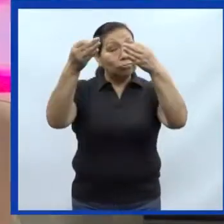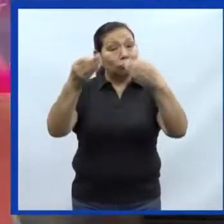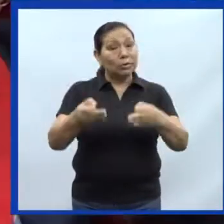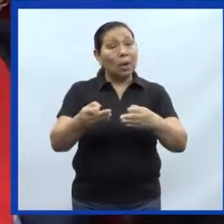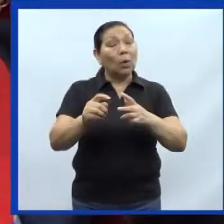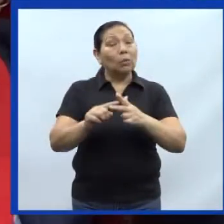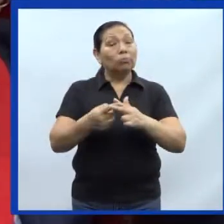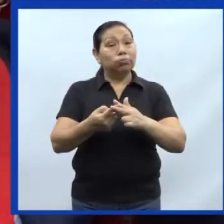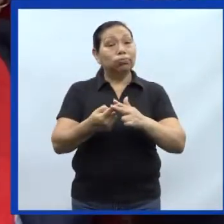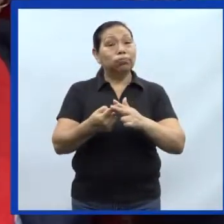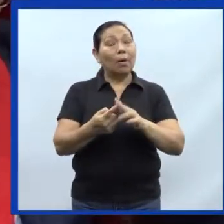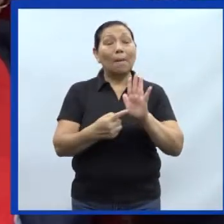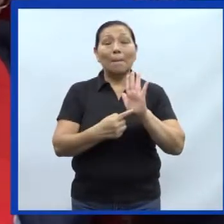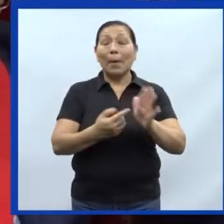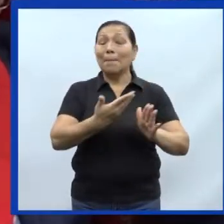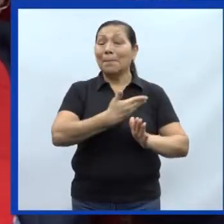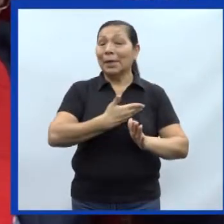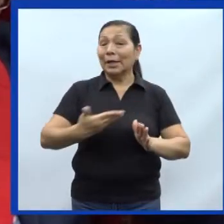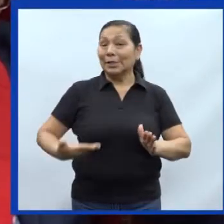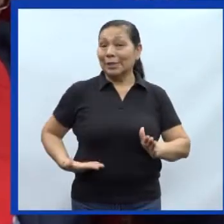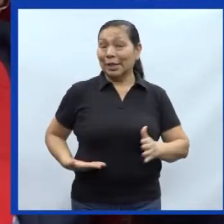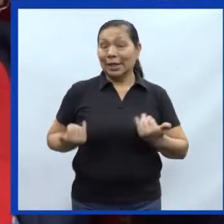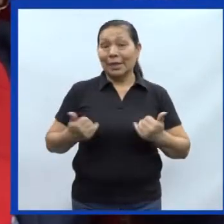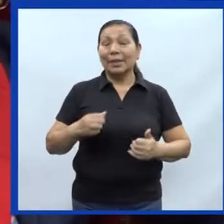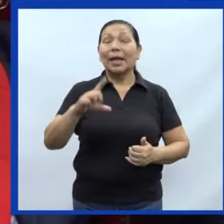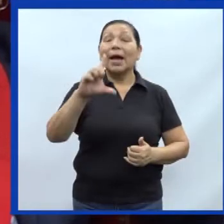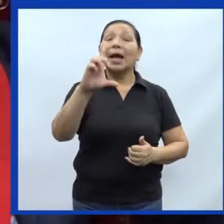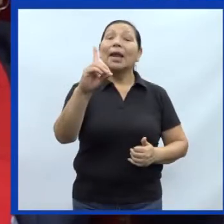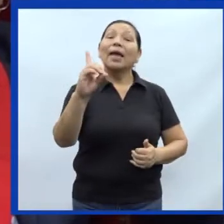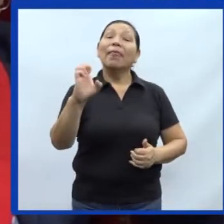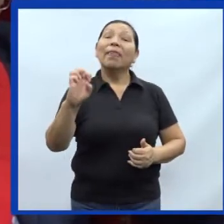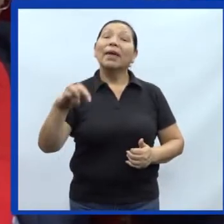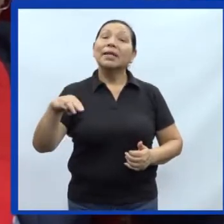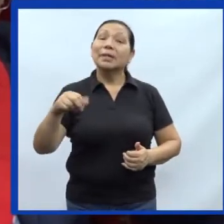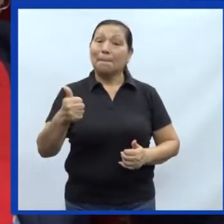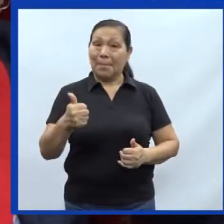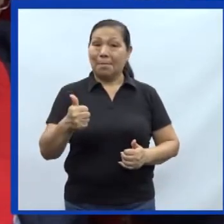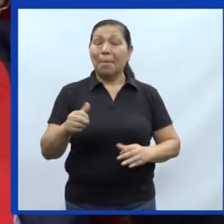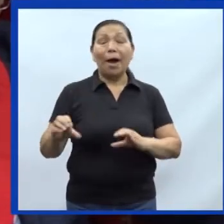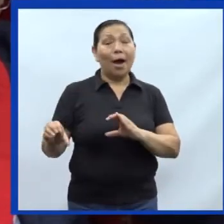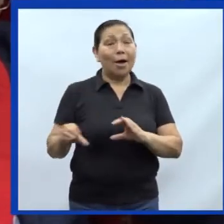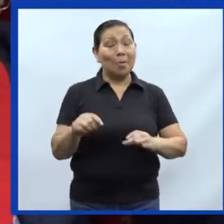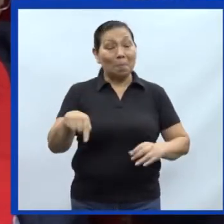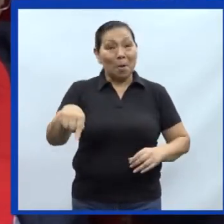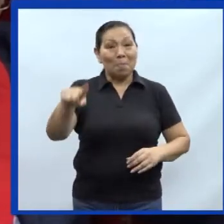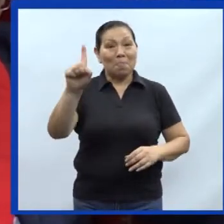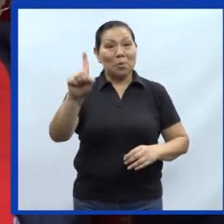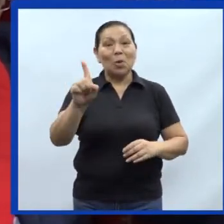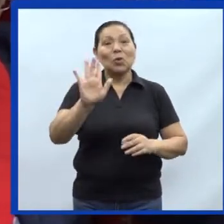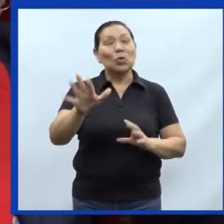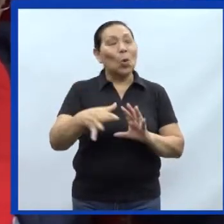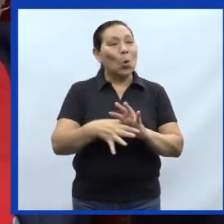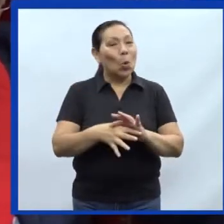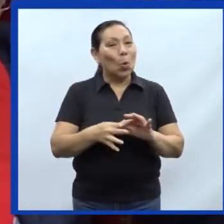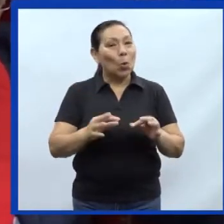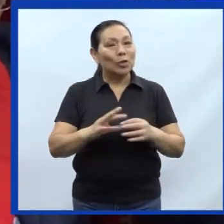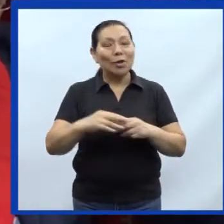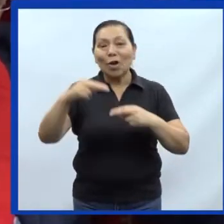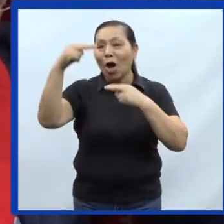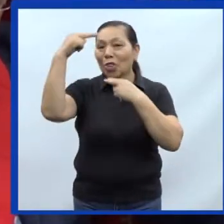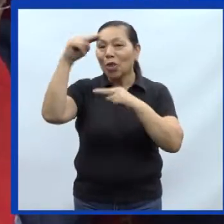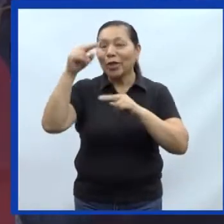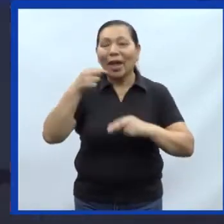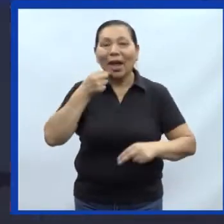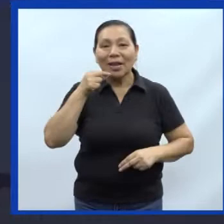a la iniciativa de la presidenta del TC, Marianela Ledesma Narváez, de realizar por primera vez en su historia un noticiero